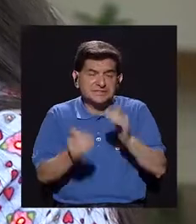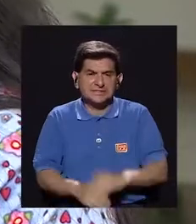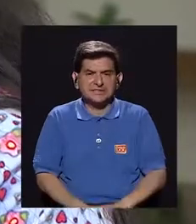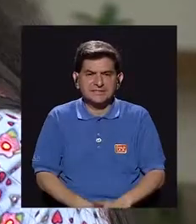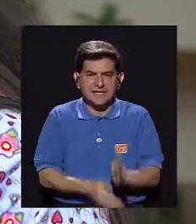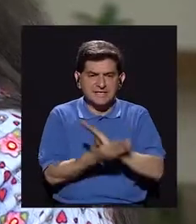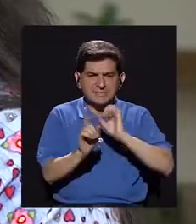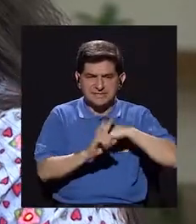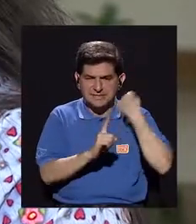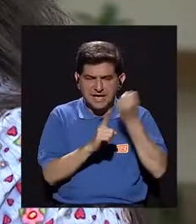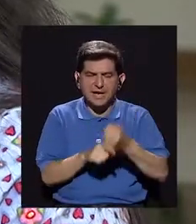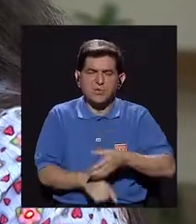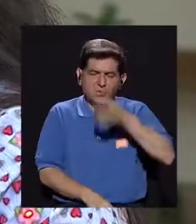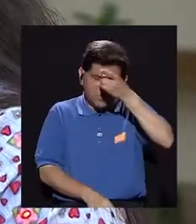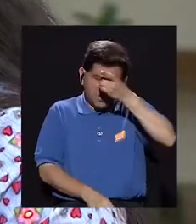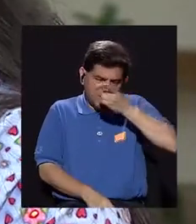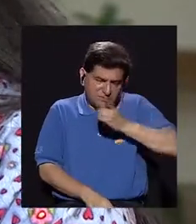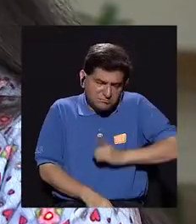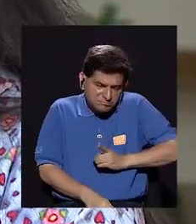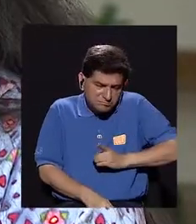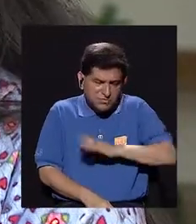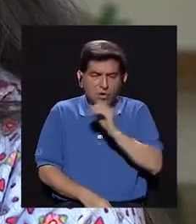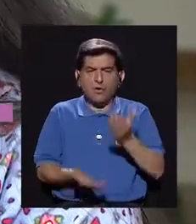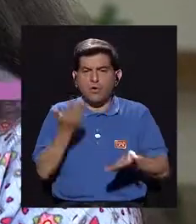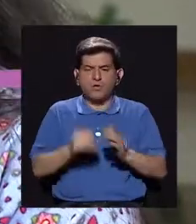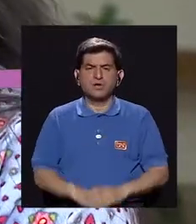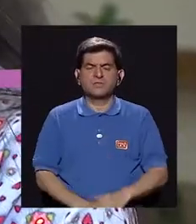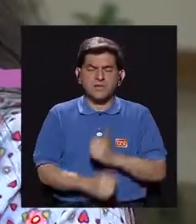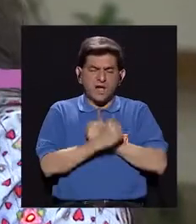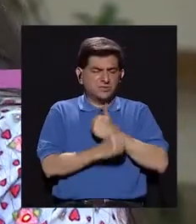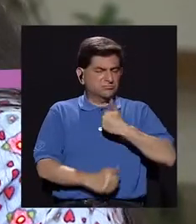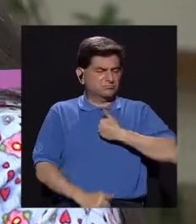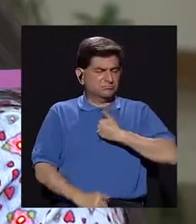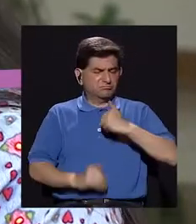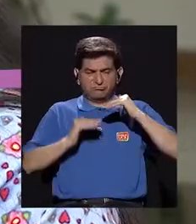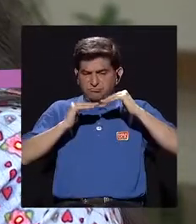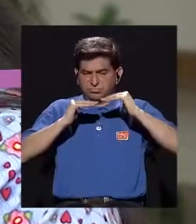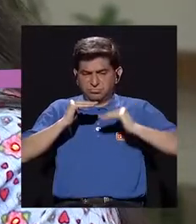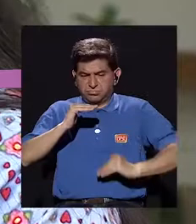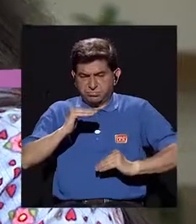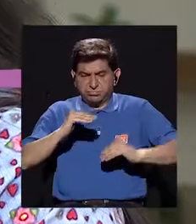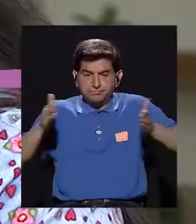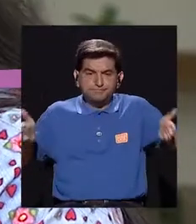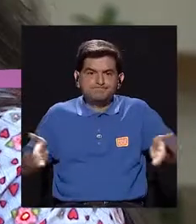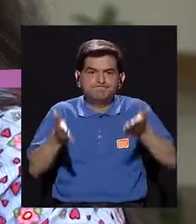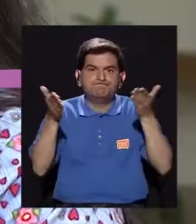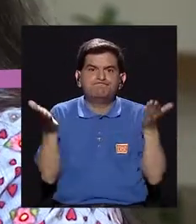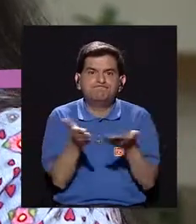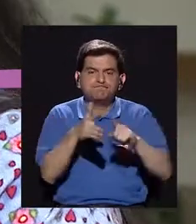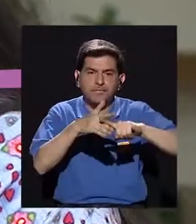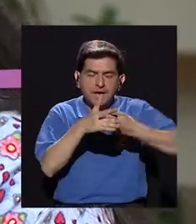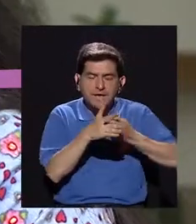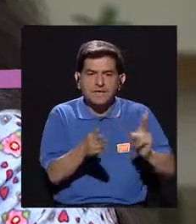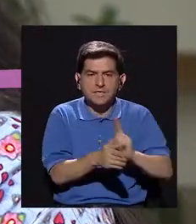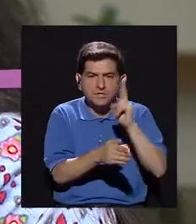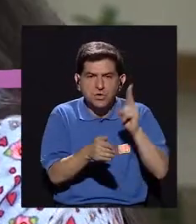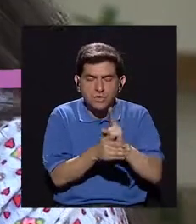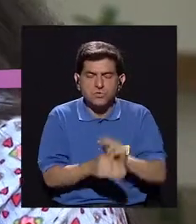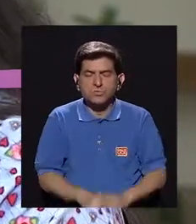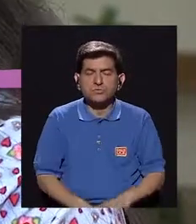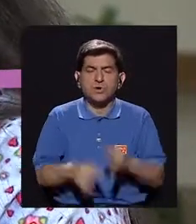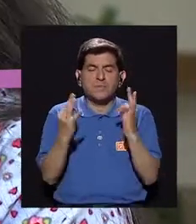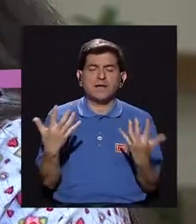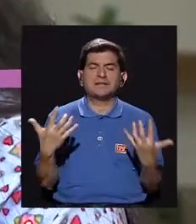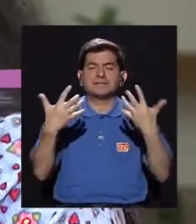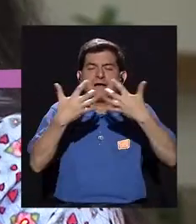probablemente ciertas situaciones de depresión, ciertas situaciones de baja autoestima pueden motivar también al inicio del consumo con